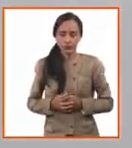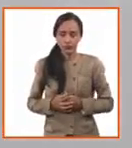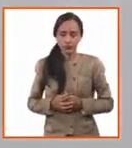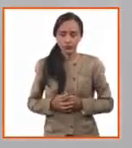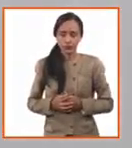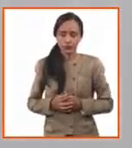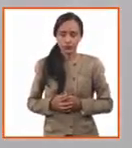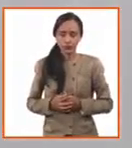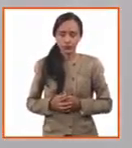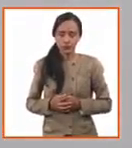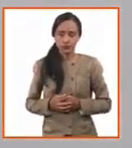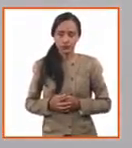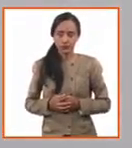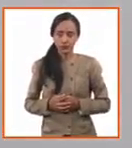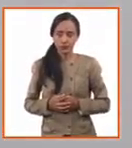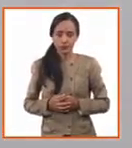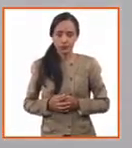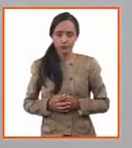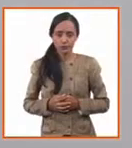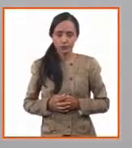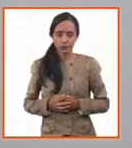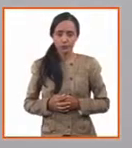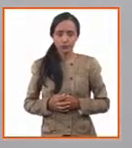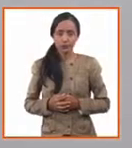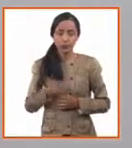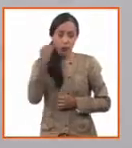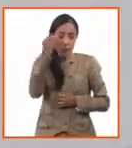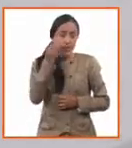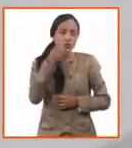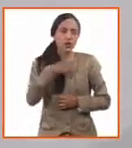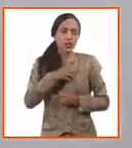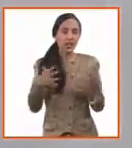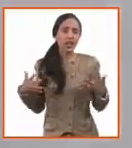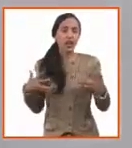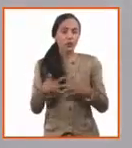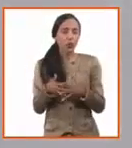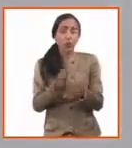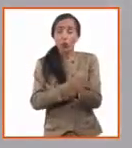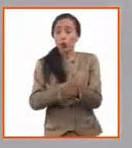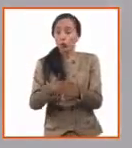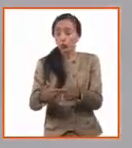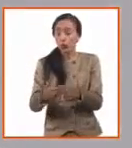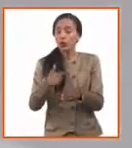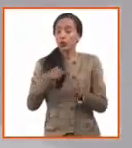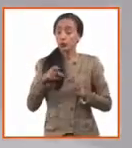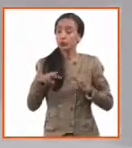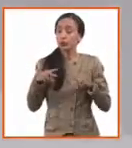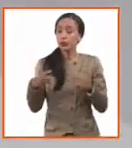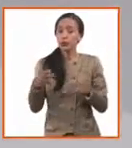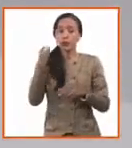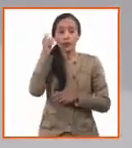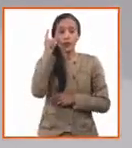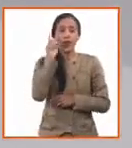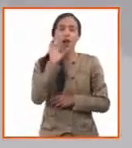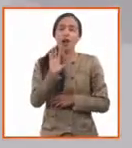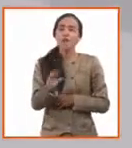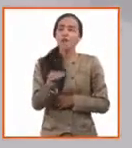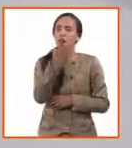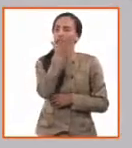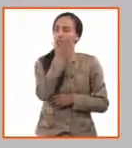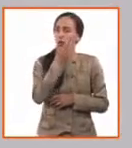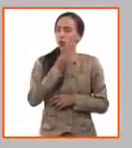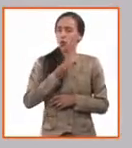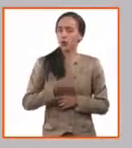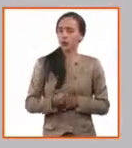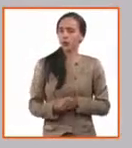conectando con eso tiene que ver con los acumulados yo reivindicaría la idea de hablar de juventudes desde